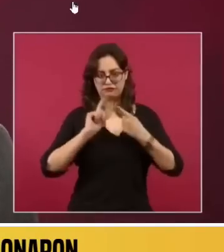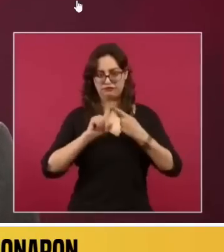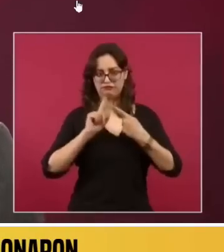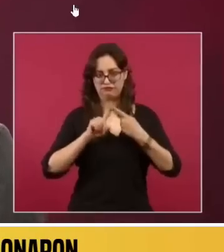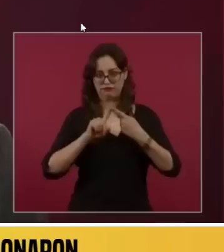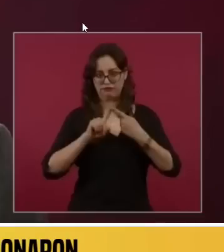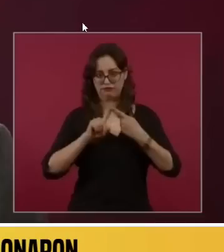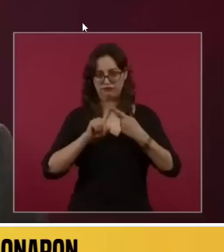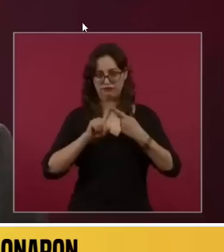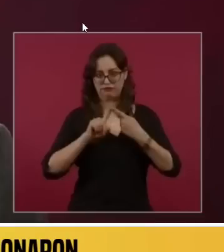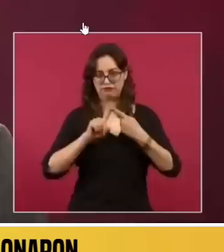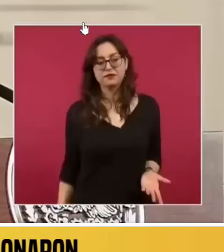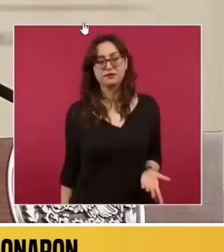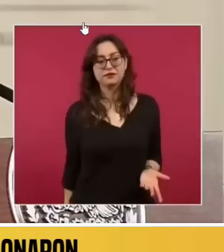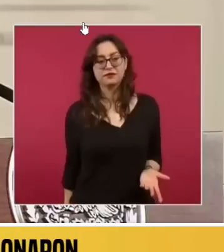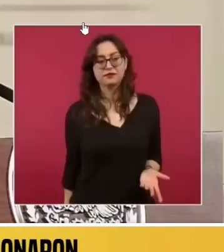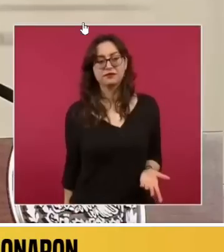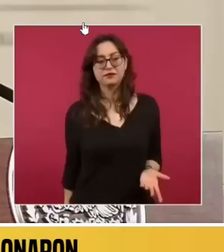Además de...